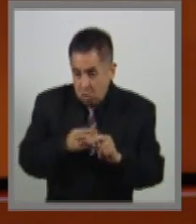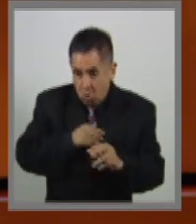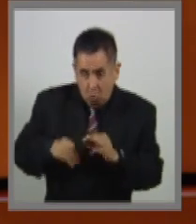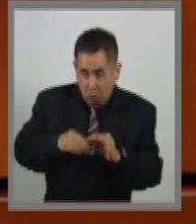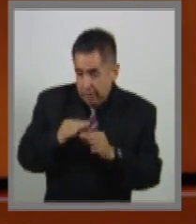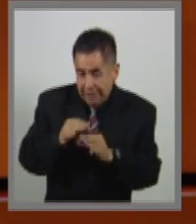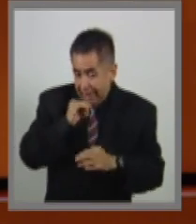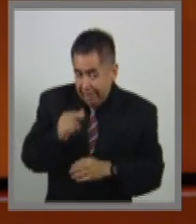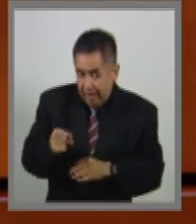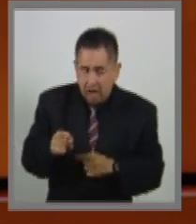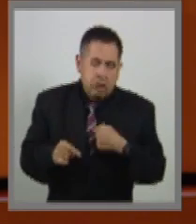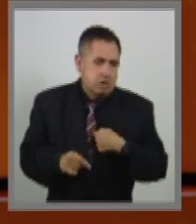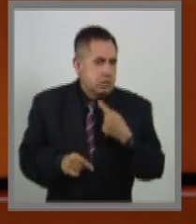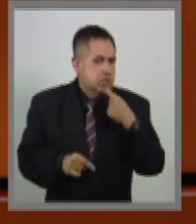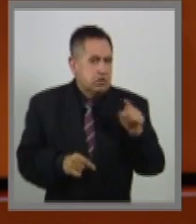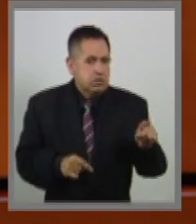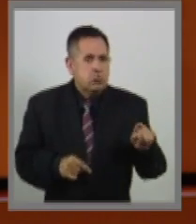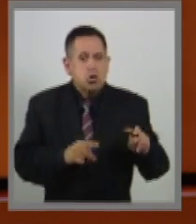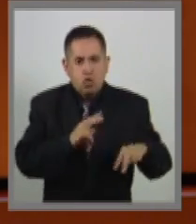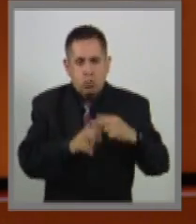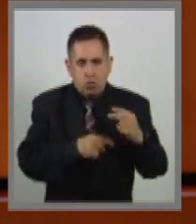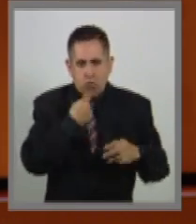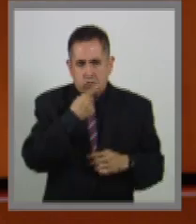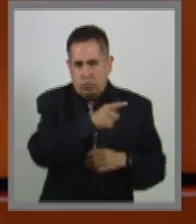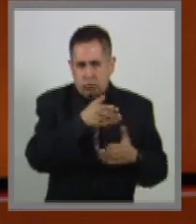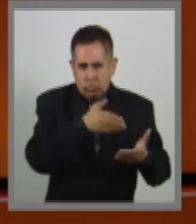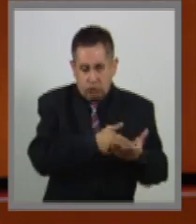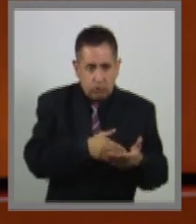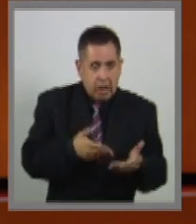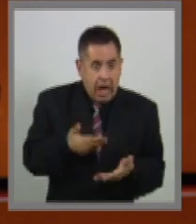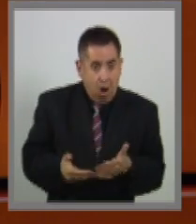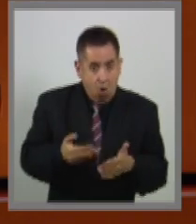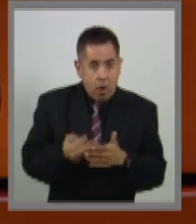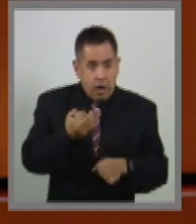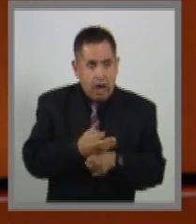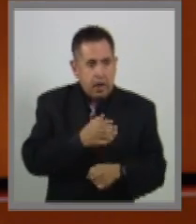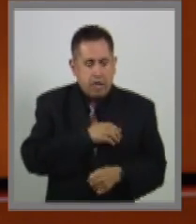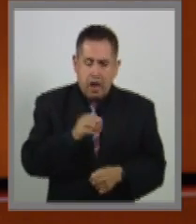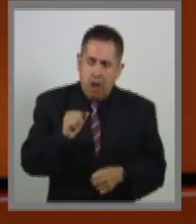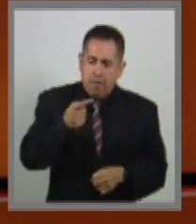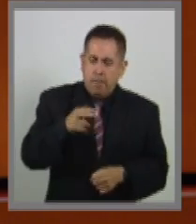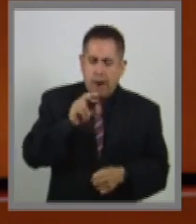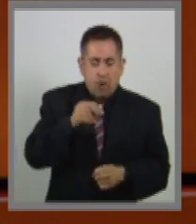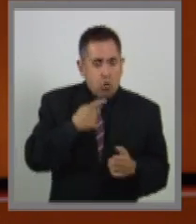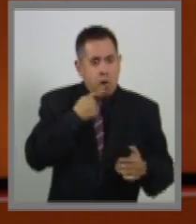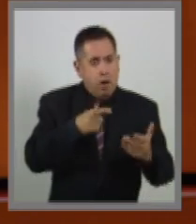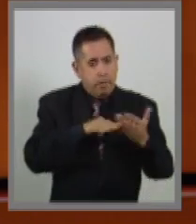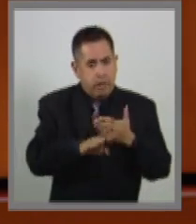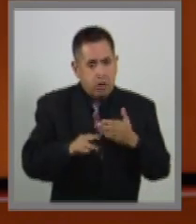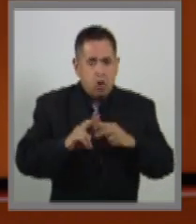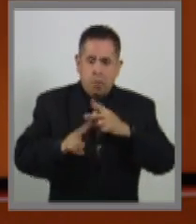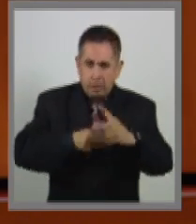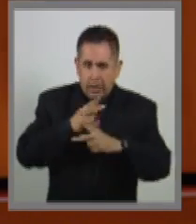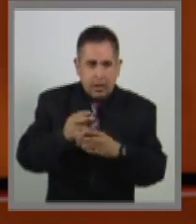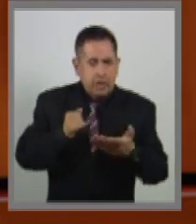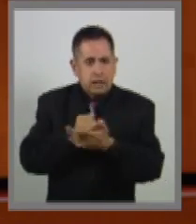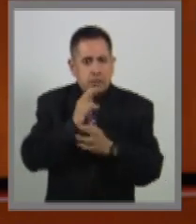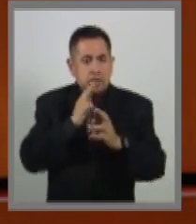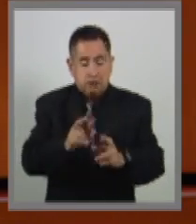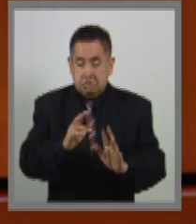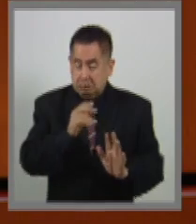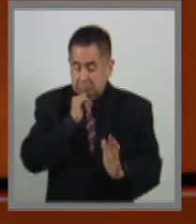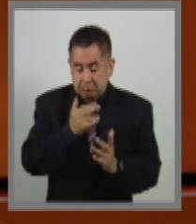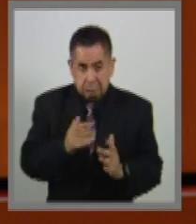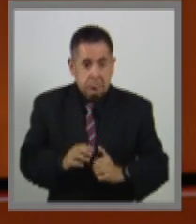cumplido, he recurrido al Poder Judicial y ahorita tengo un amparo que está por resolverse.